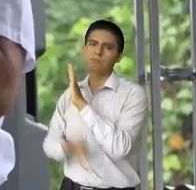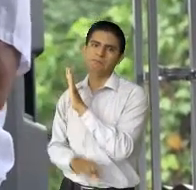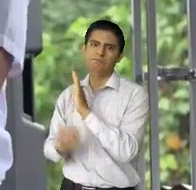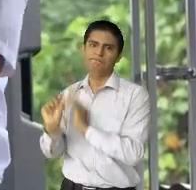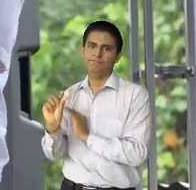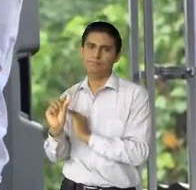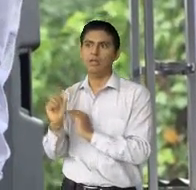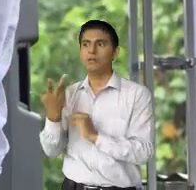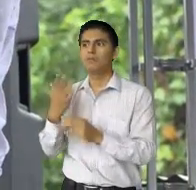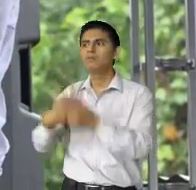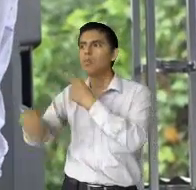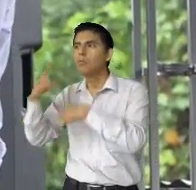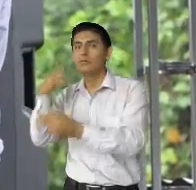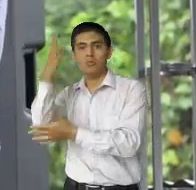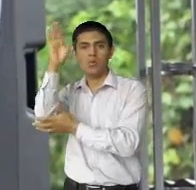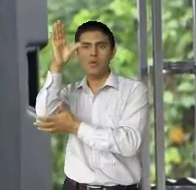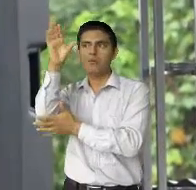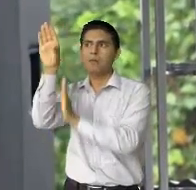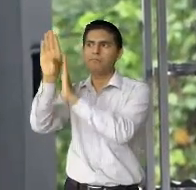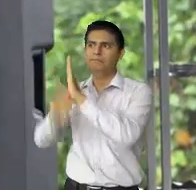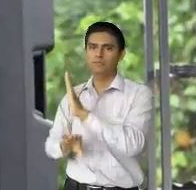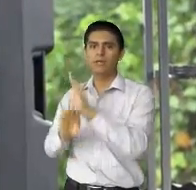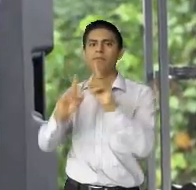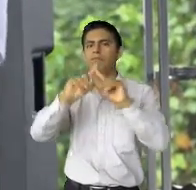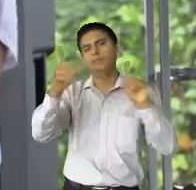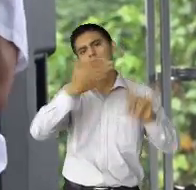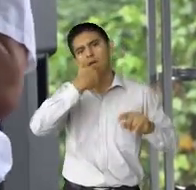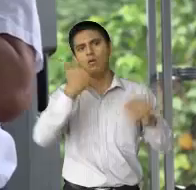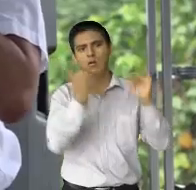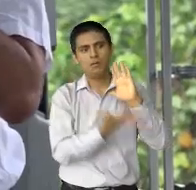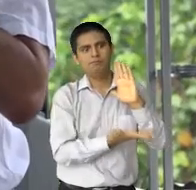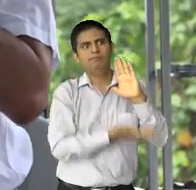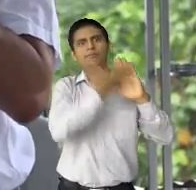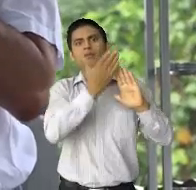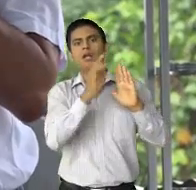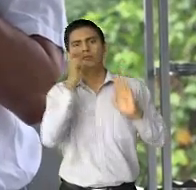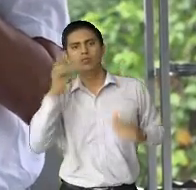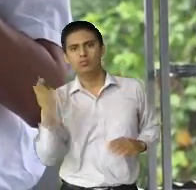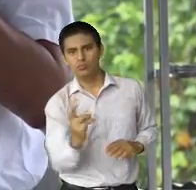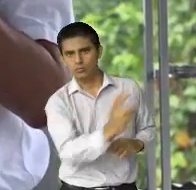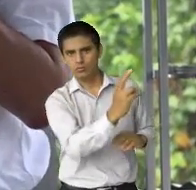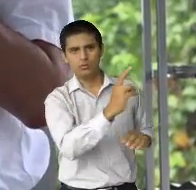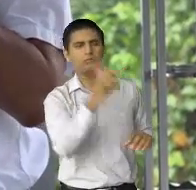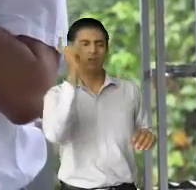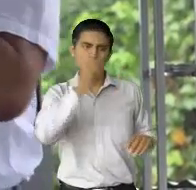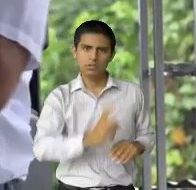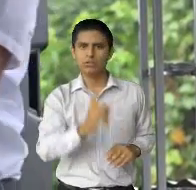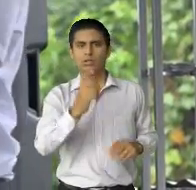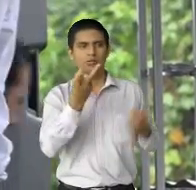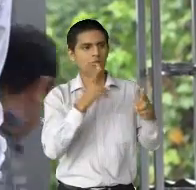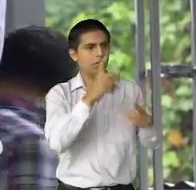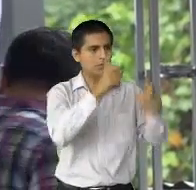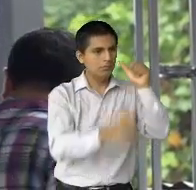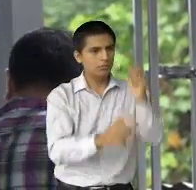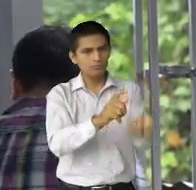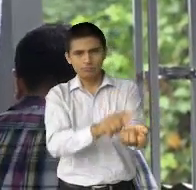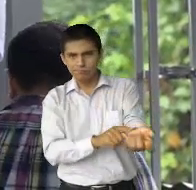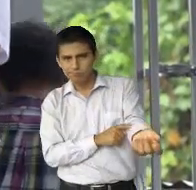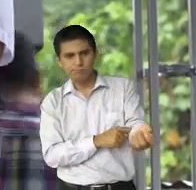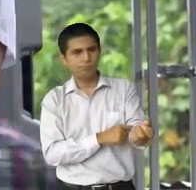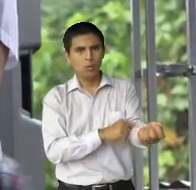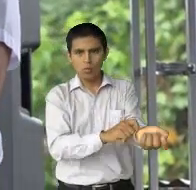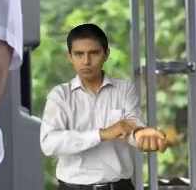con Colombia se ha terminado y nos queda el turismo, pero un turismo sostenido, respetando también las